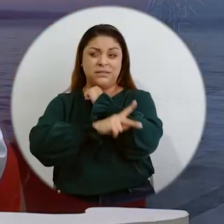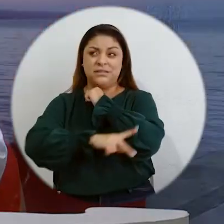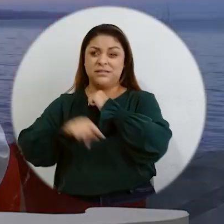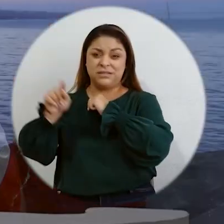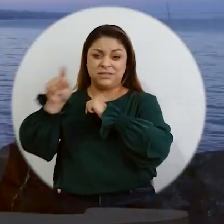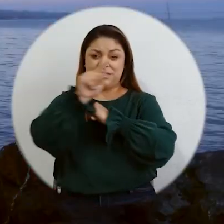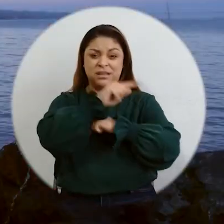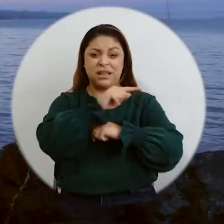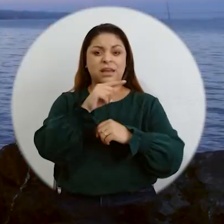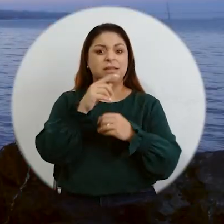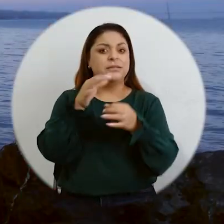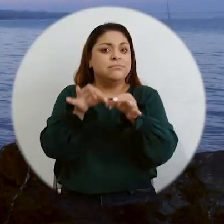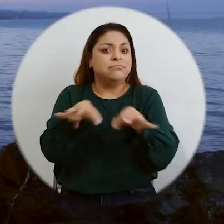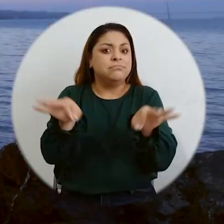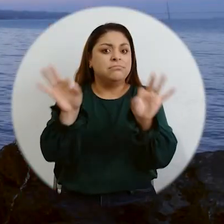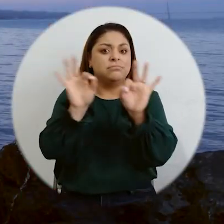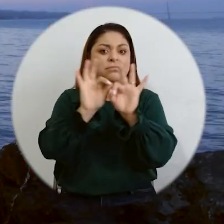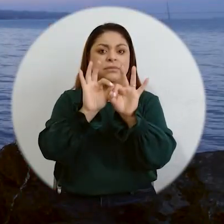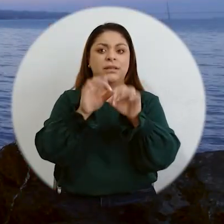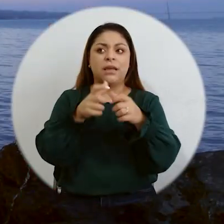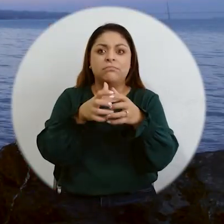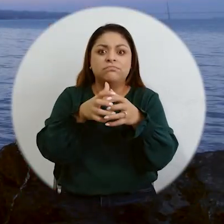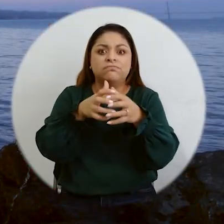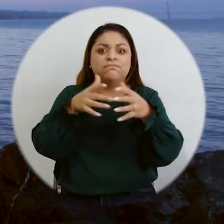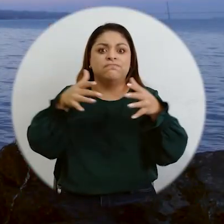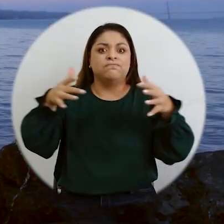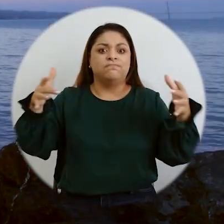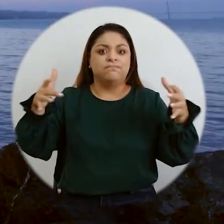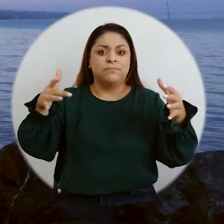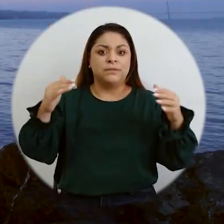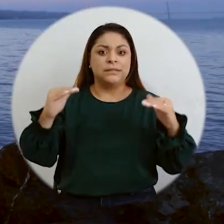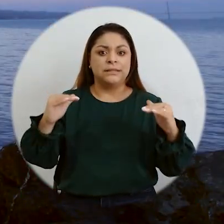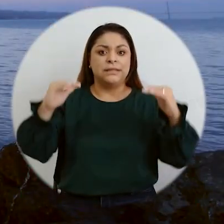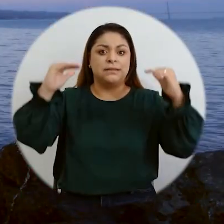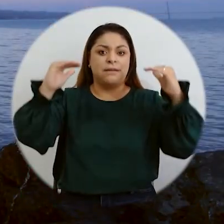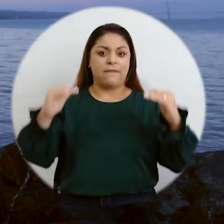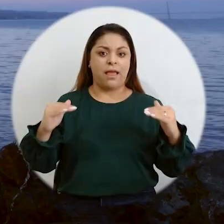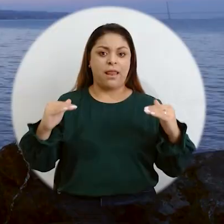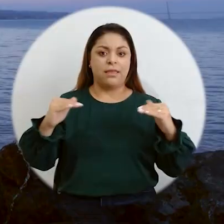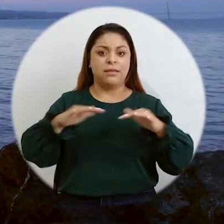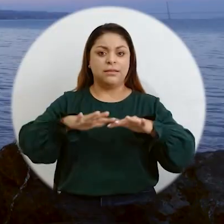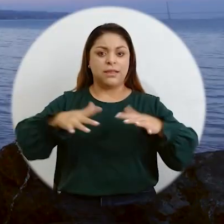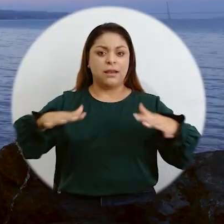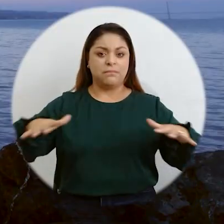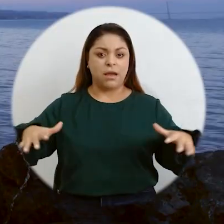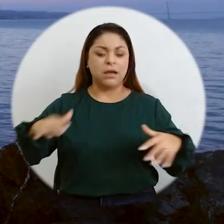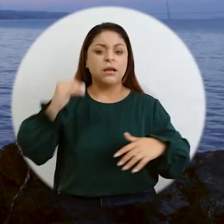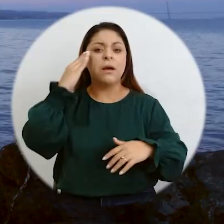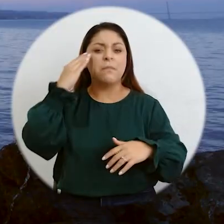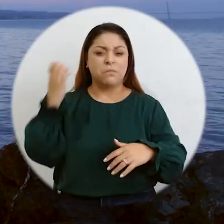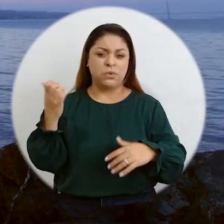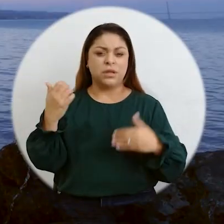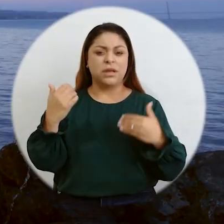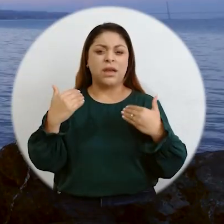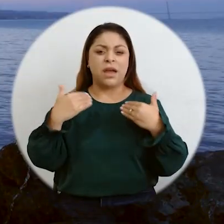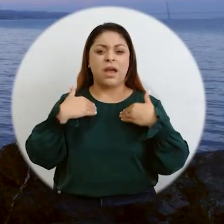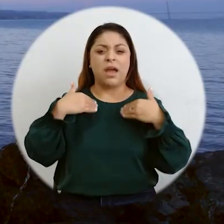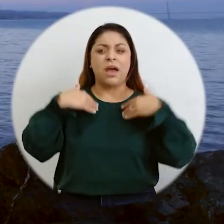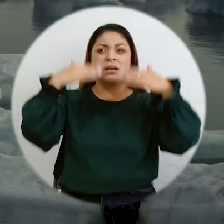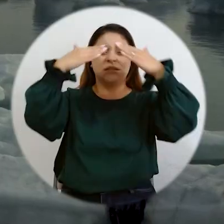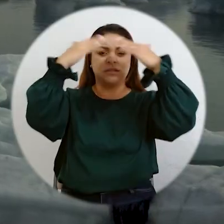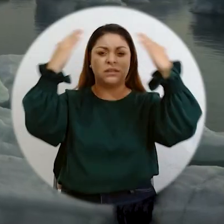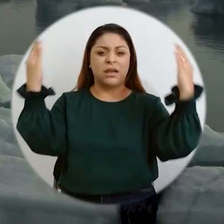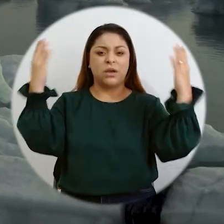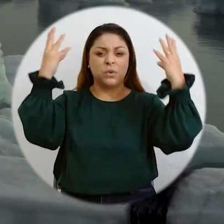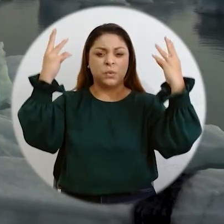algo tan concreto como el incremento del nivel del mar, ¿verdad? Producto también del derretimiento de los hielos en